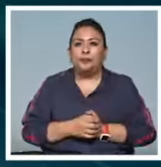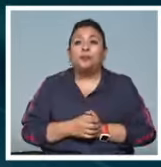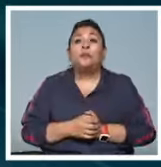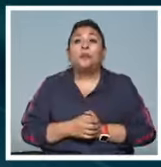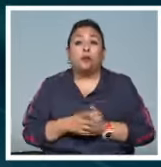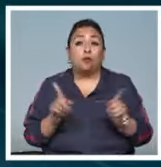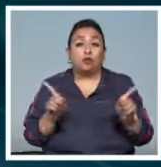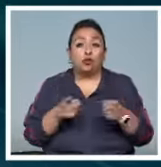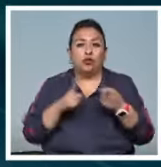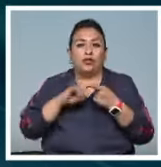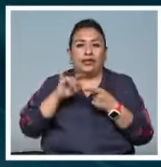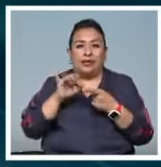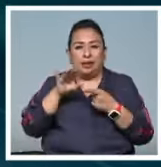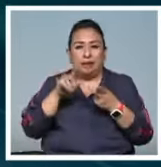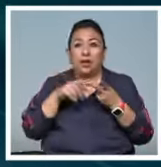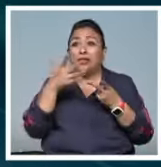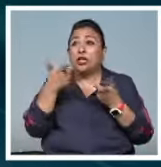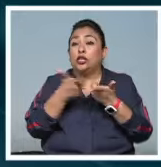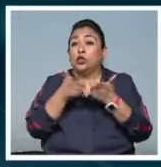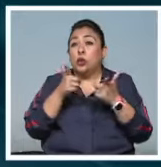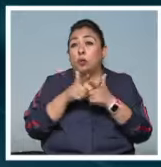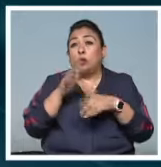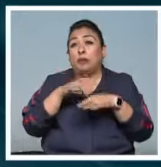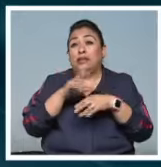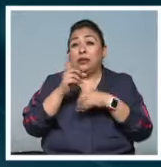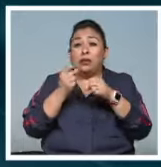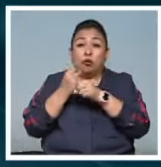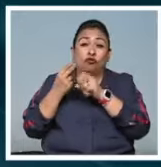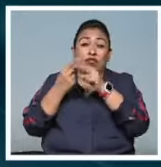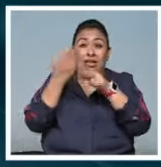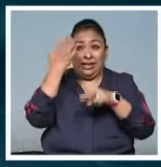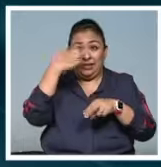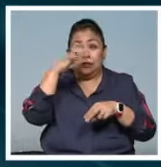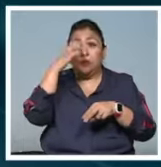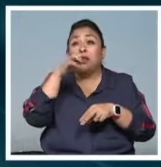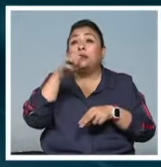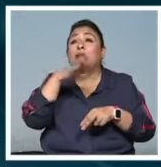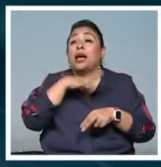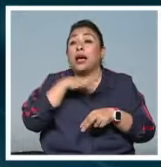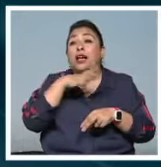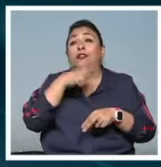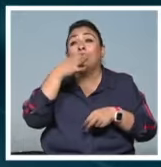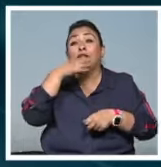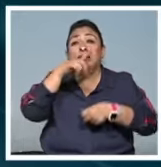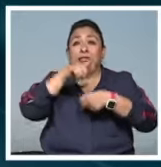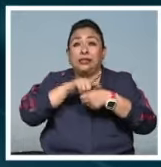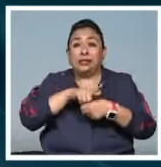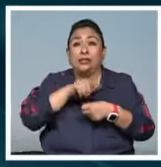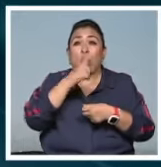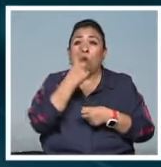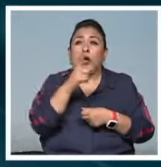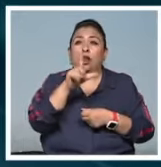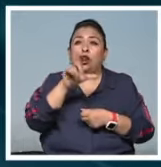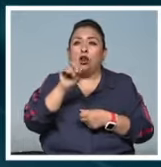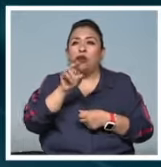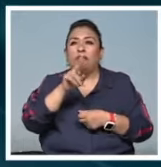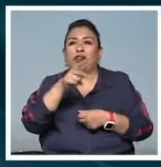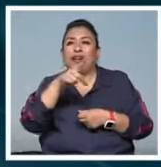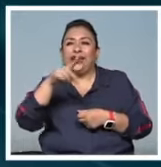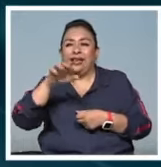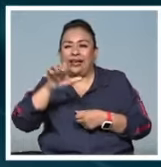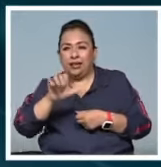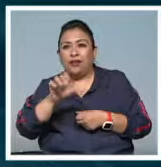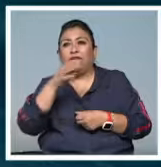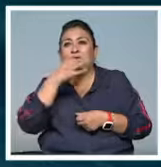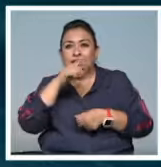Con ritmos jamaiquinos y 10 bandas con más de 30 años de trayectoria, se llevará a cabo el Festival One Love Reggae Fest